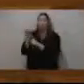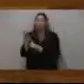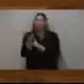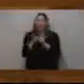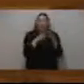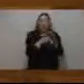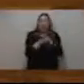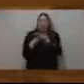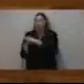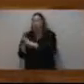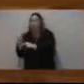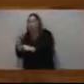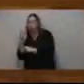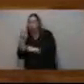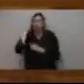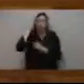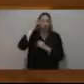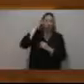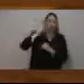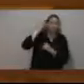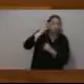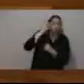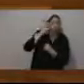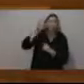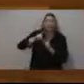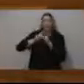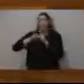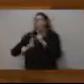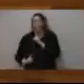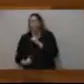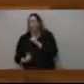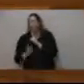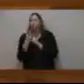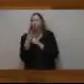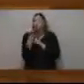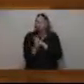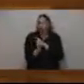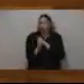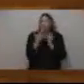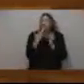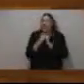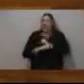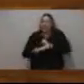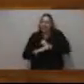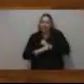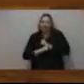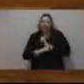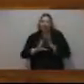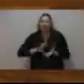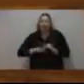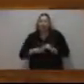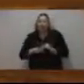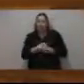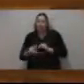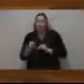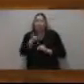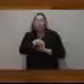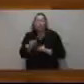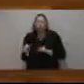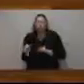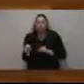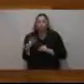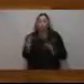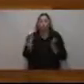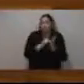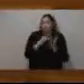y de Bilbao, es otro aspecto que en cierto modo tendría que hacer reflexionar si es una estrategia adecuada o no. En 1999 surgen dudas, 2008